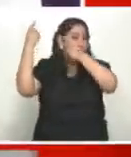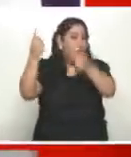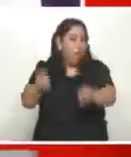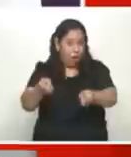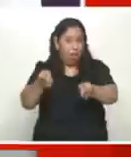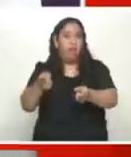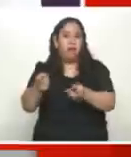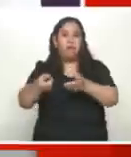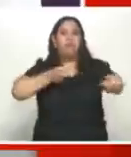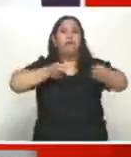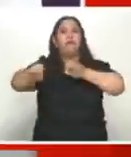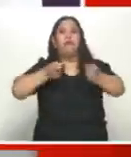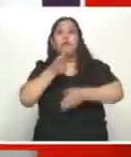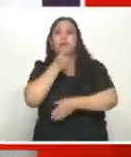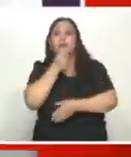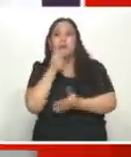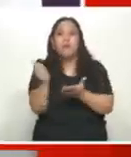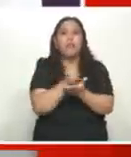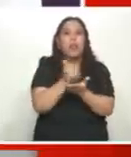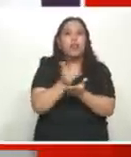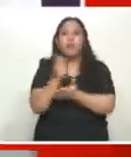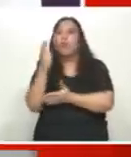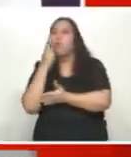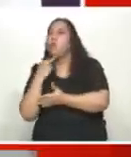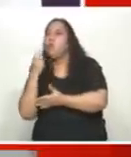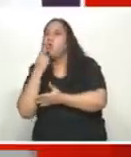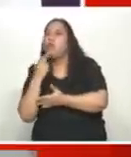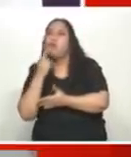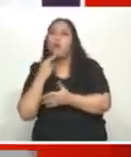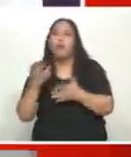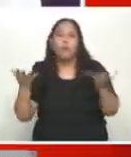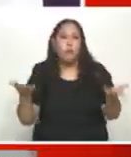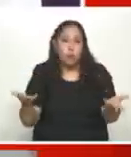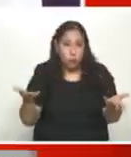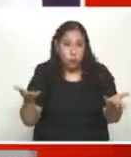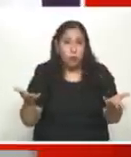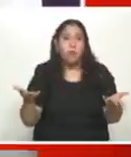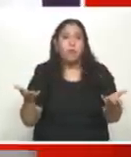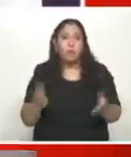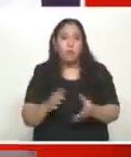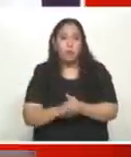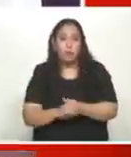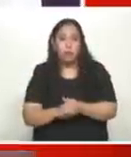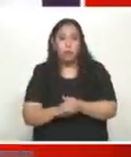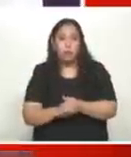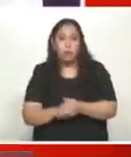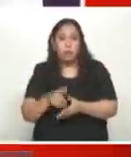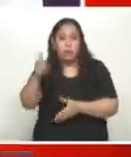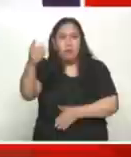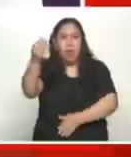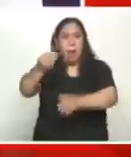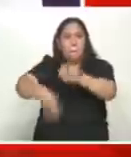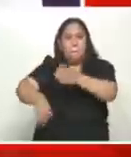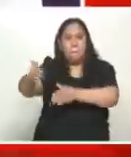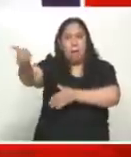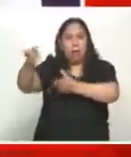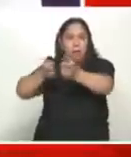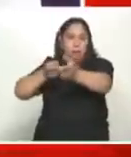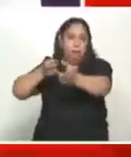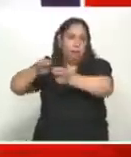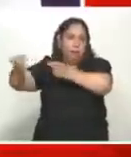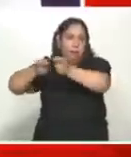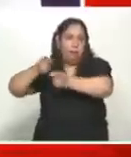El bipartidismo. Entonces, ¿cuál es el poder de Xiomara? Moral. ¿Quién tiene el poder en el sistema bancario? ¿Ha visto usted algún banquero de